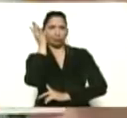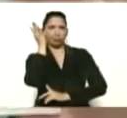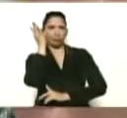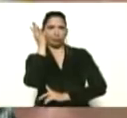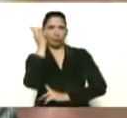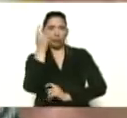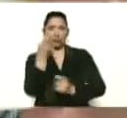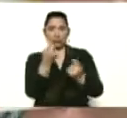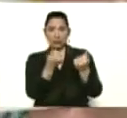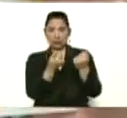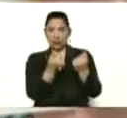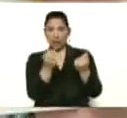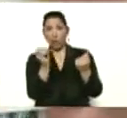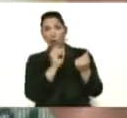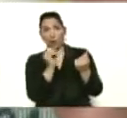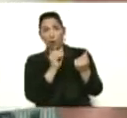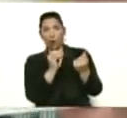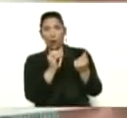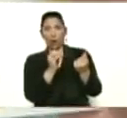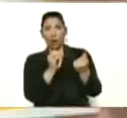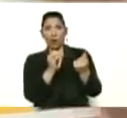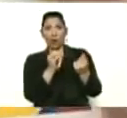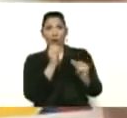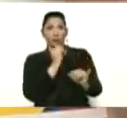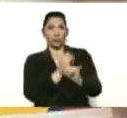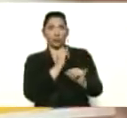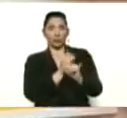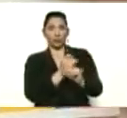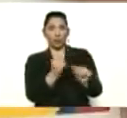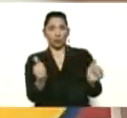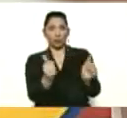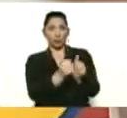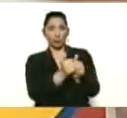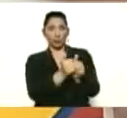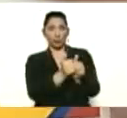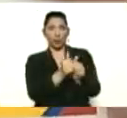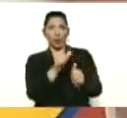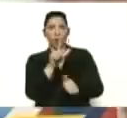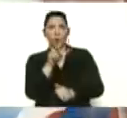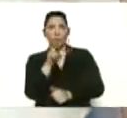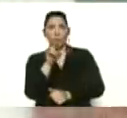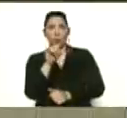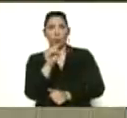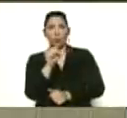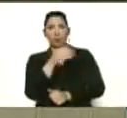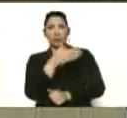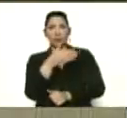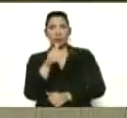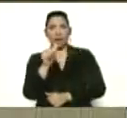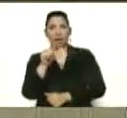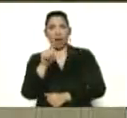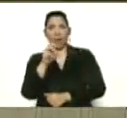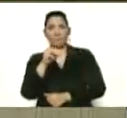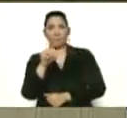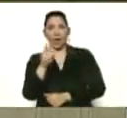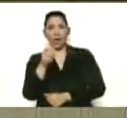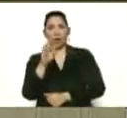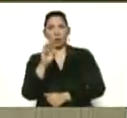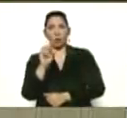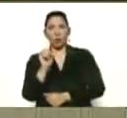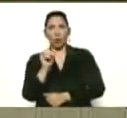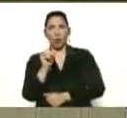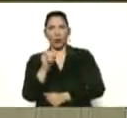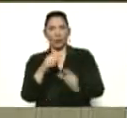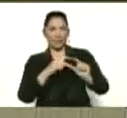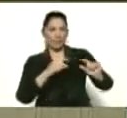un dinero con una página web con su cómplice Luis Almagro, Pero cuando uno ve las eléctricas chiquitas, en primer